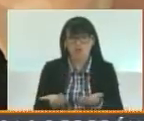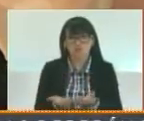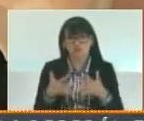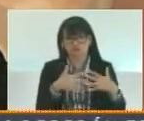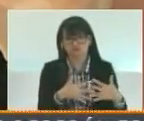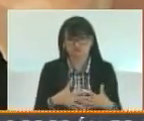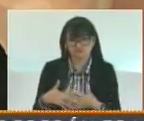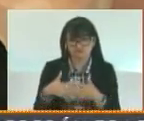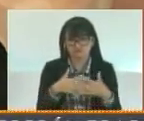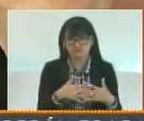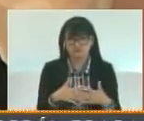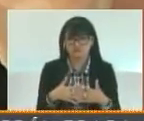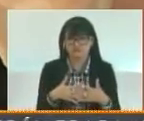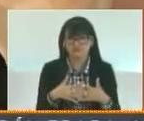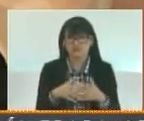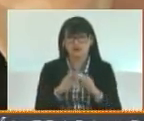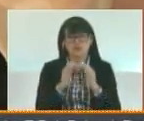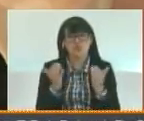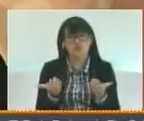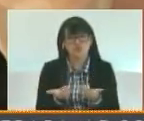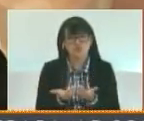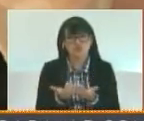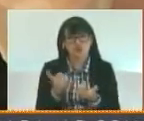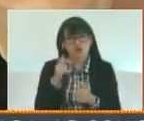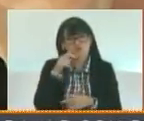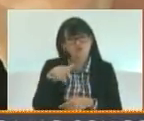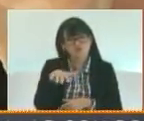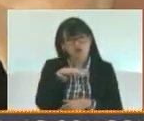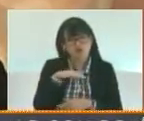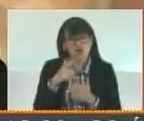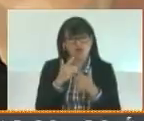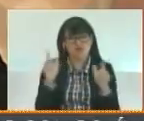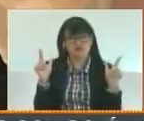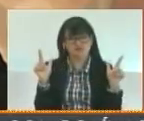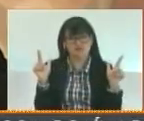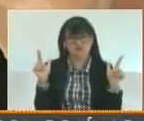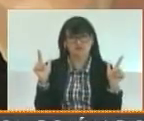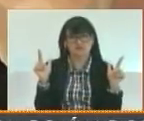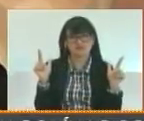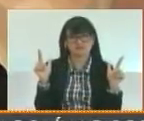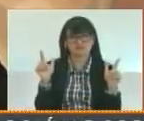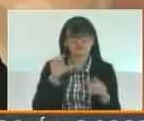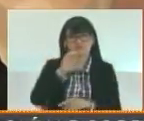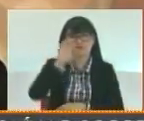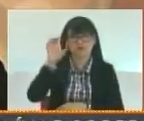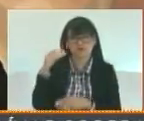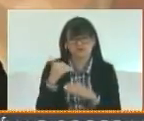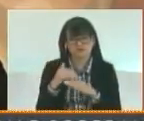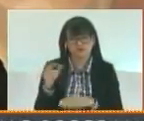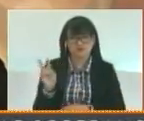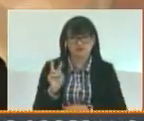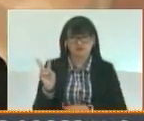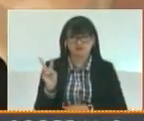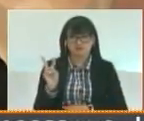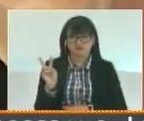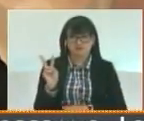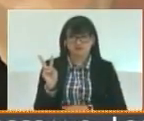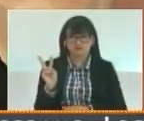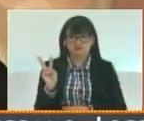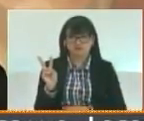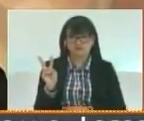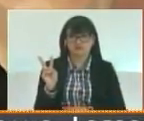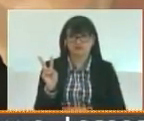cuando el mundo está compuesto por pueblos libres y sobre todo en países como Venezuela, que es